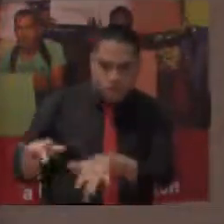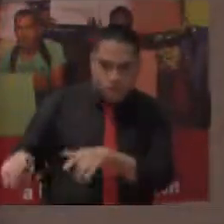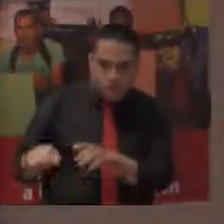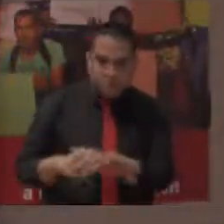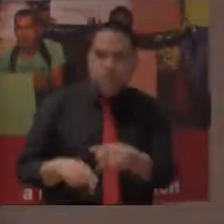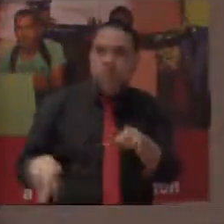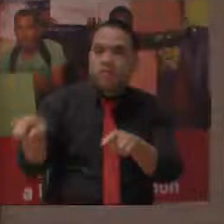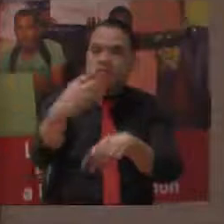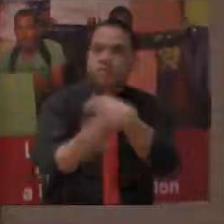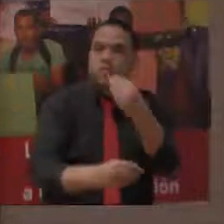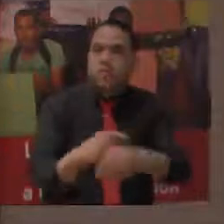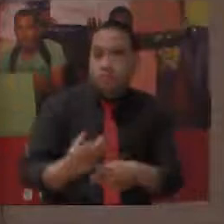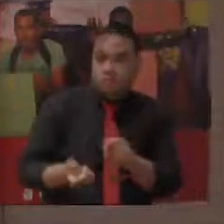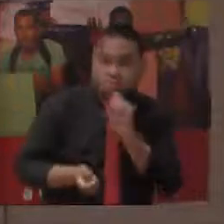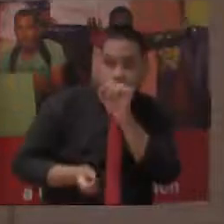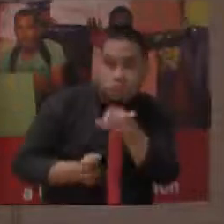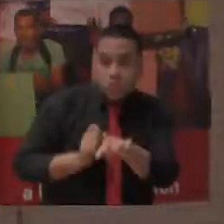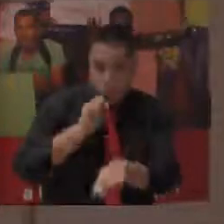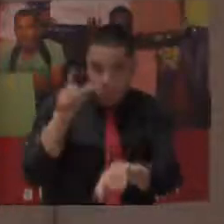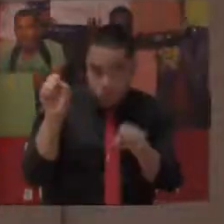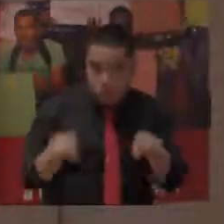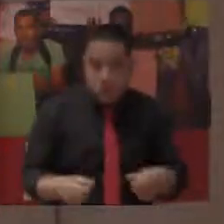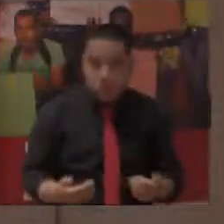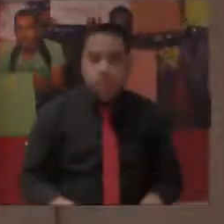darles un pequeño